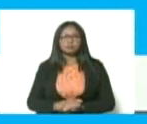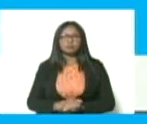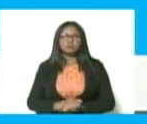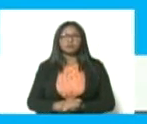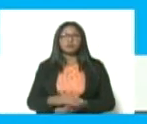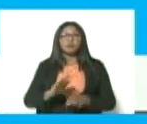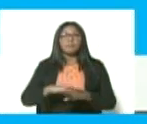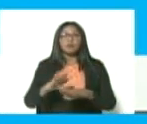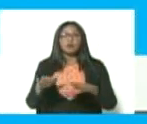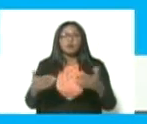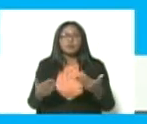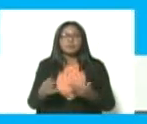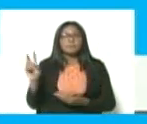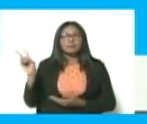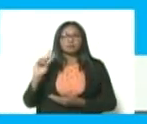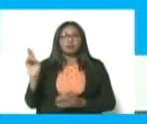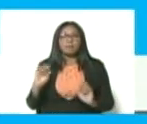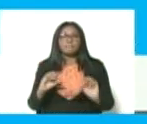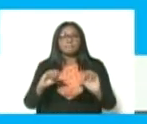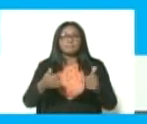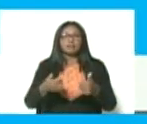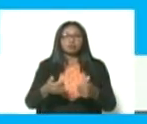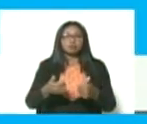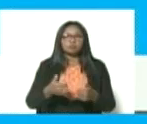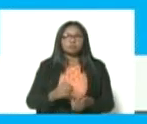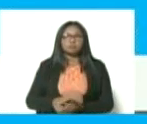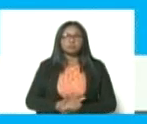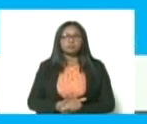Porque cuando Venezuela nació como